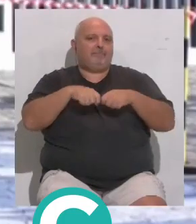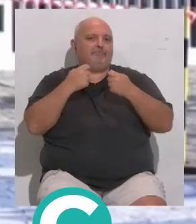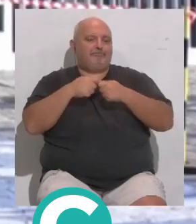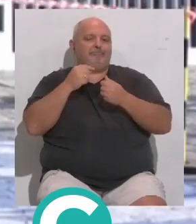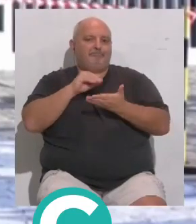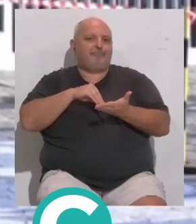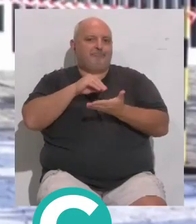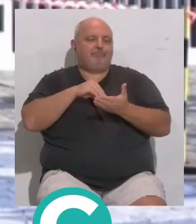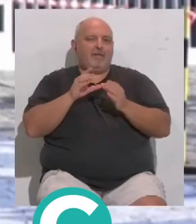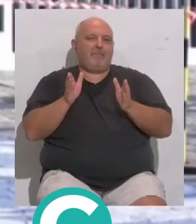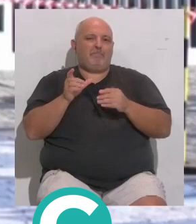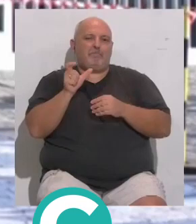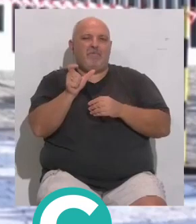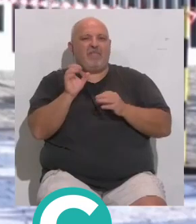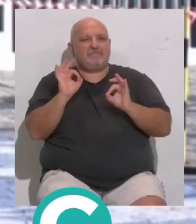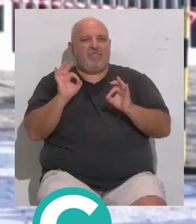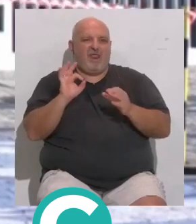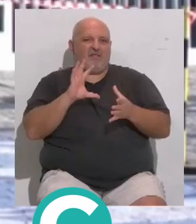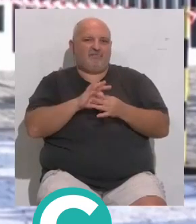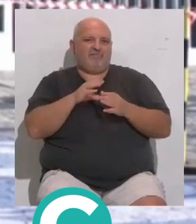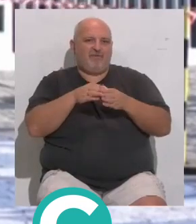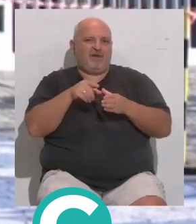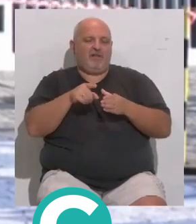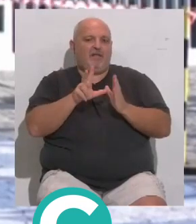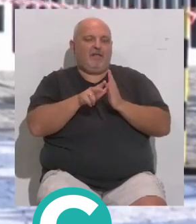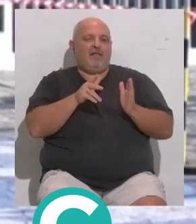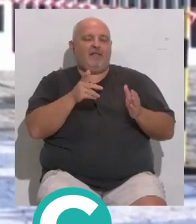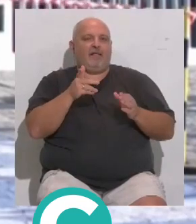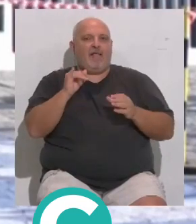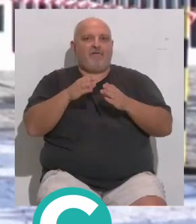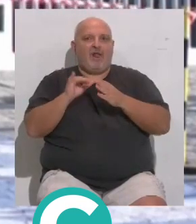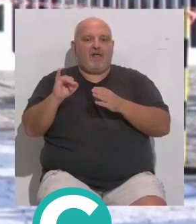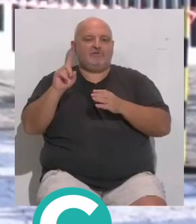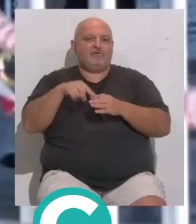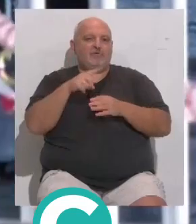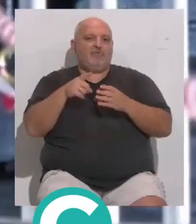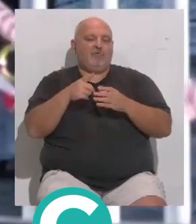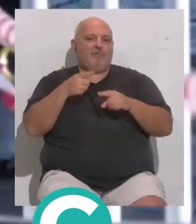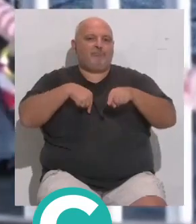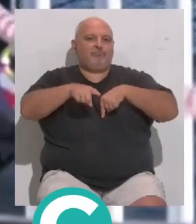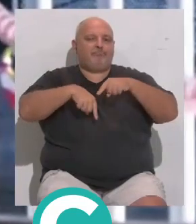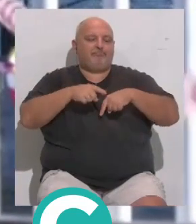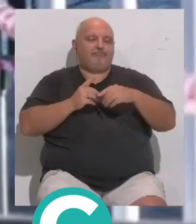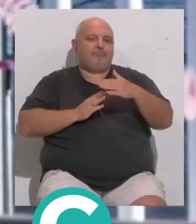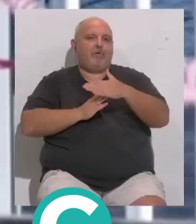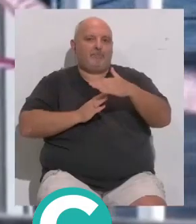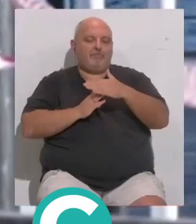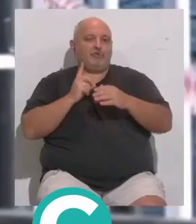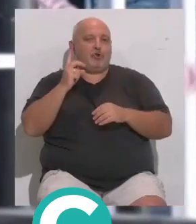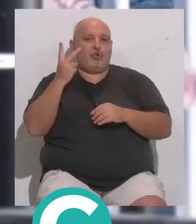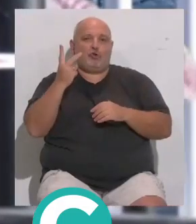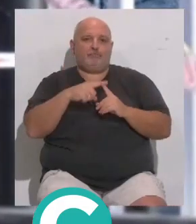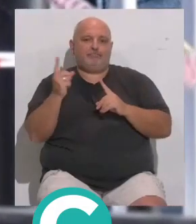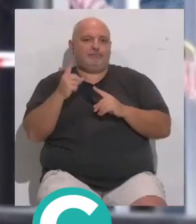que requieren piezas específicas. Una situación que retrasa la disponibilidad de todos los barcos, ya que en la actualidad solo hay dos